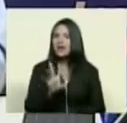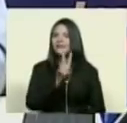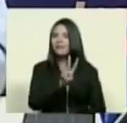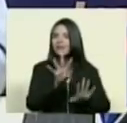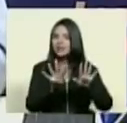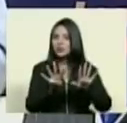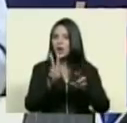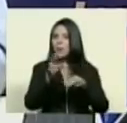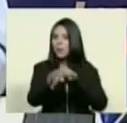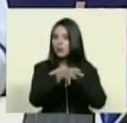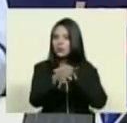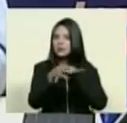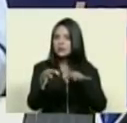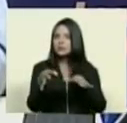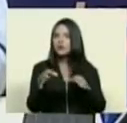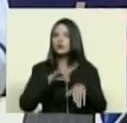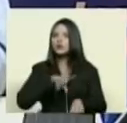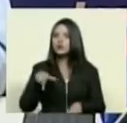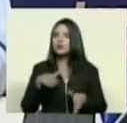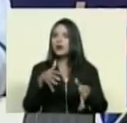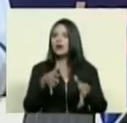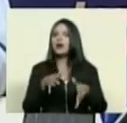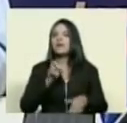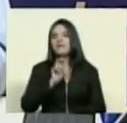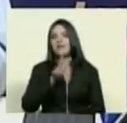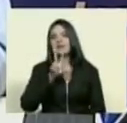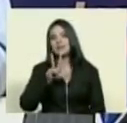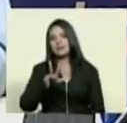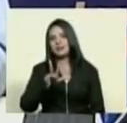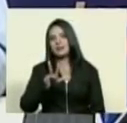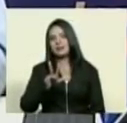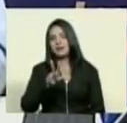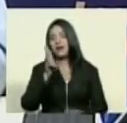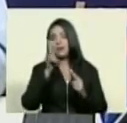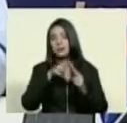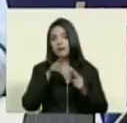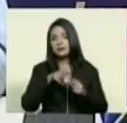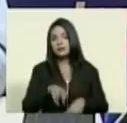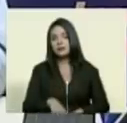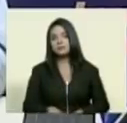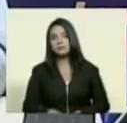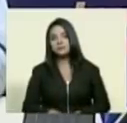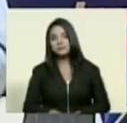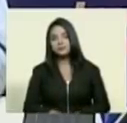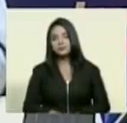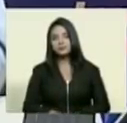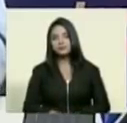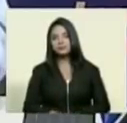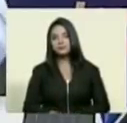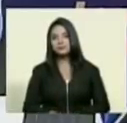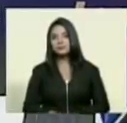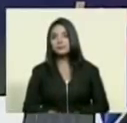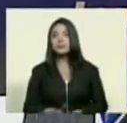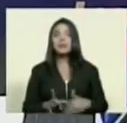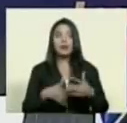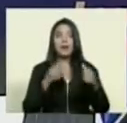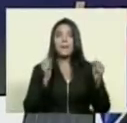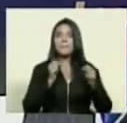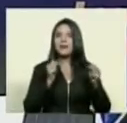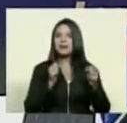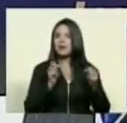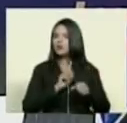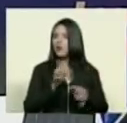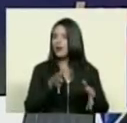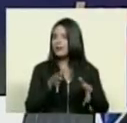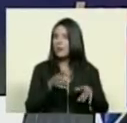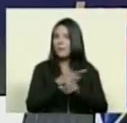29 municipios, ganamos en 23 en el estado Táchira. Y Mérida, la ciudad, no se la ganamos, pero